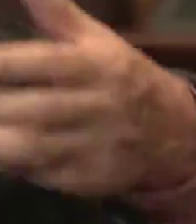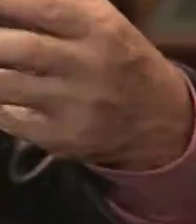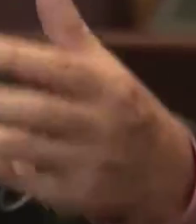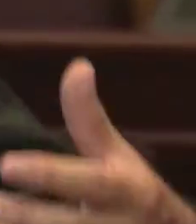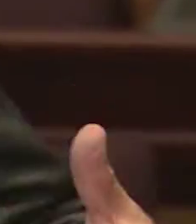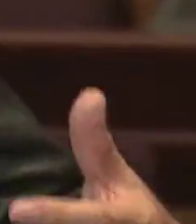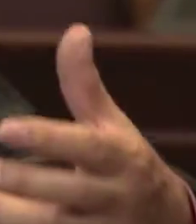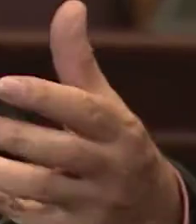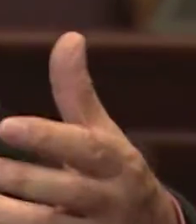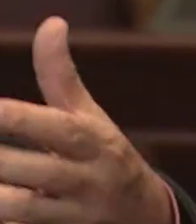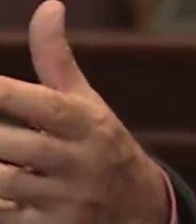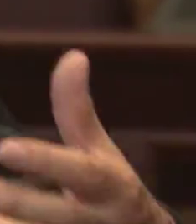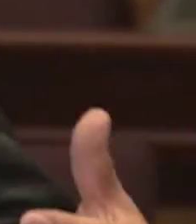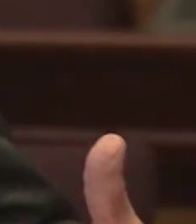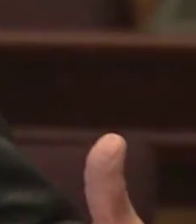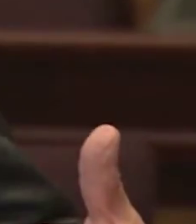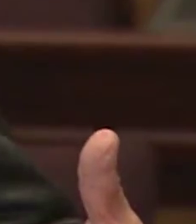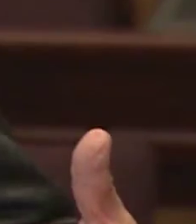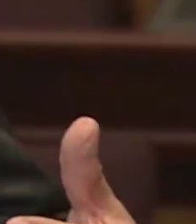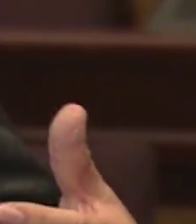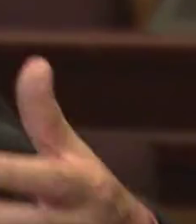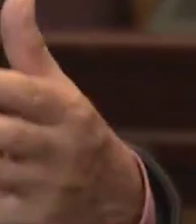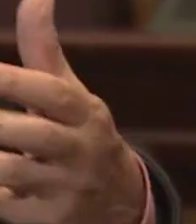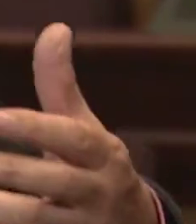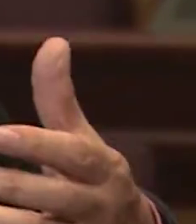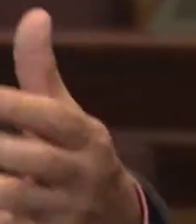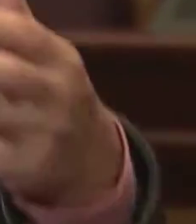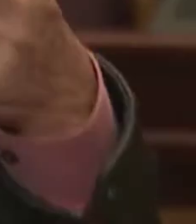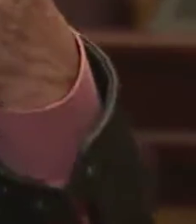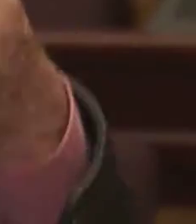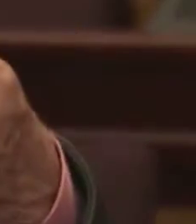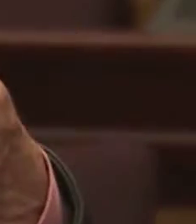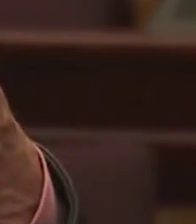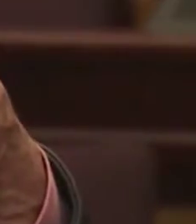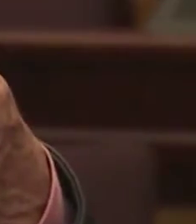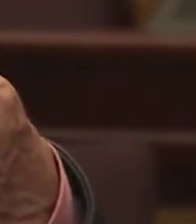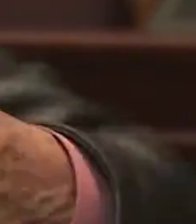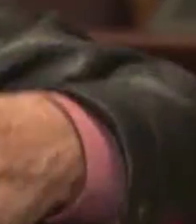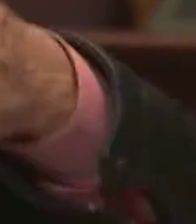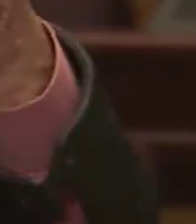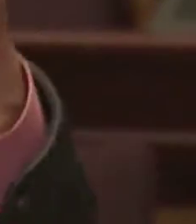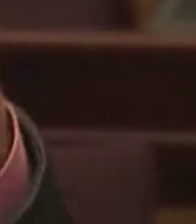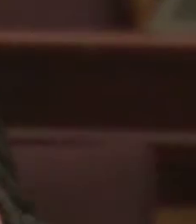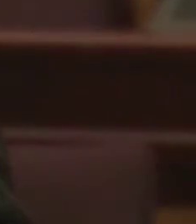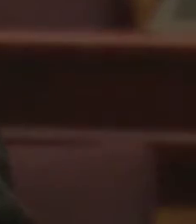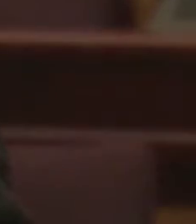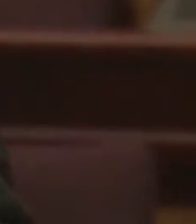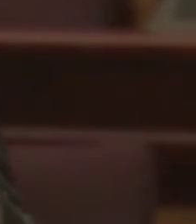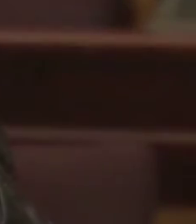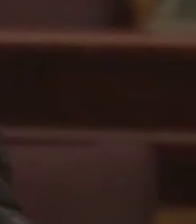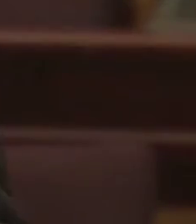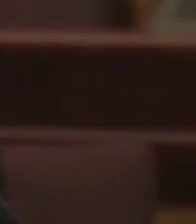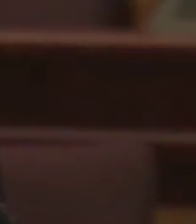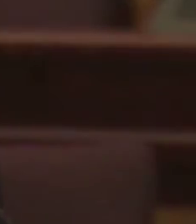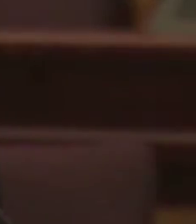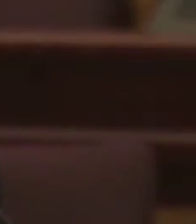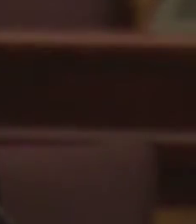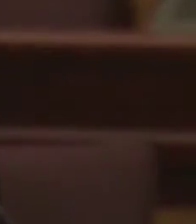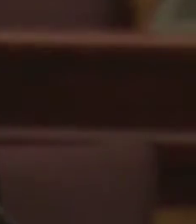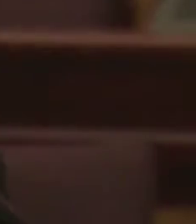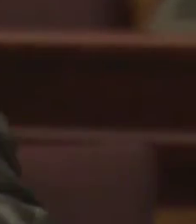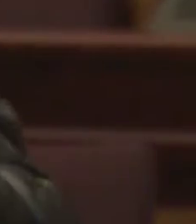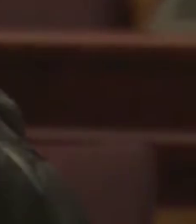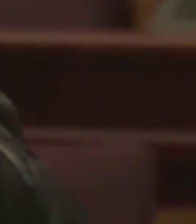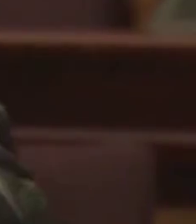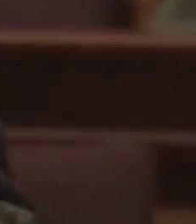encima de las espaldas de esta persona correcta y tiene este nombre así es esta ley se le ha puesto todo encima de esta ley